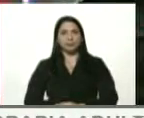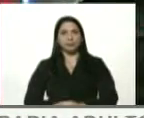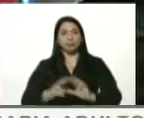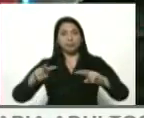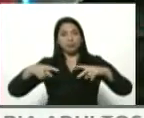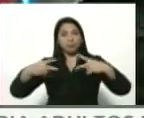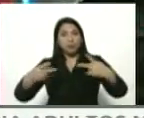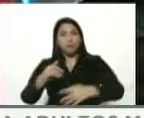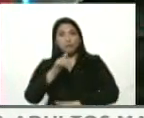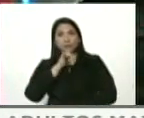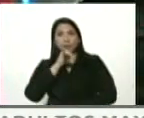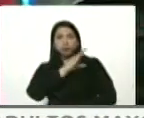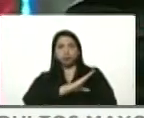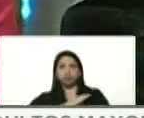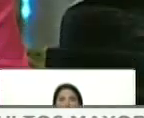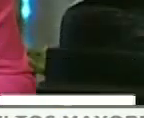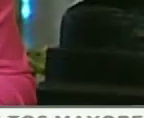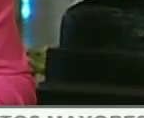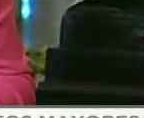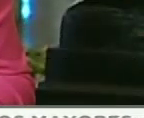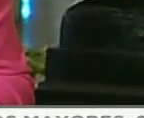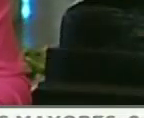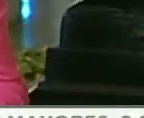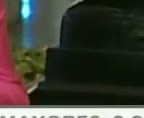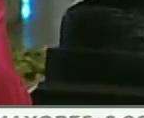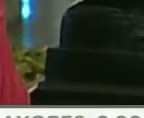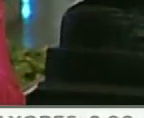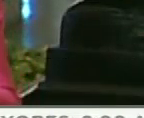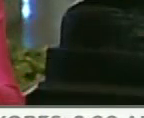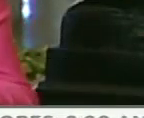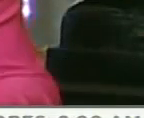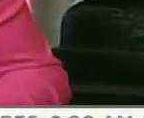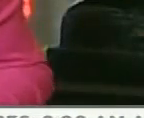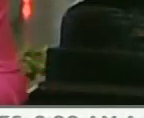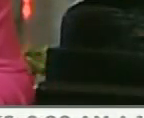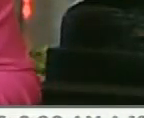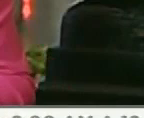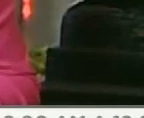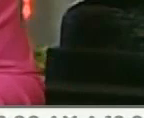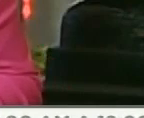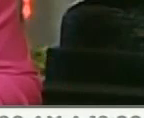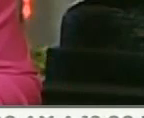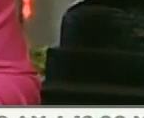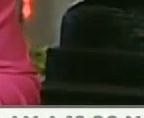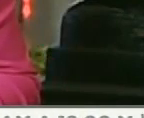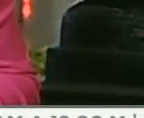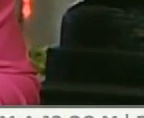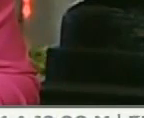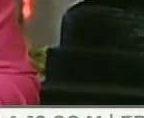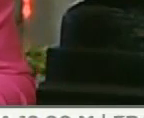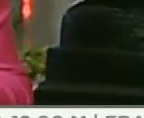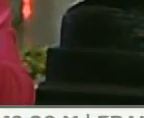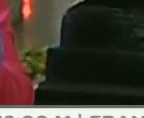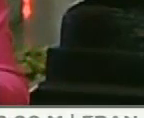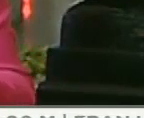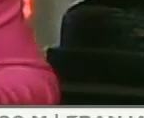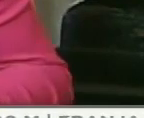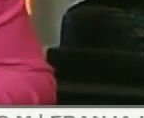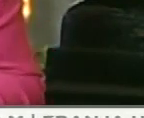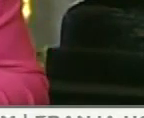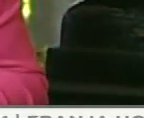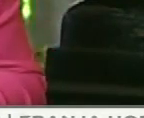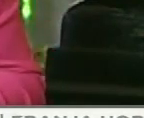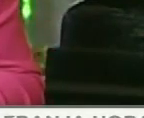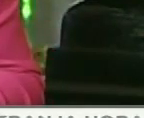Actualizado el parte de la Comisión Presidencial para la Atención del COVID-19, 45 nuevos casos se presentan en las últimas 24 horas por